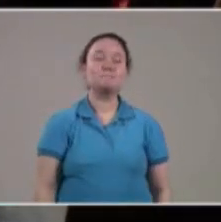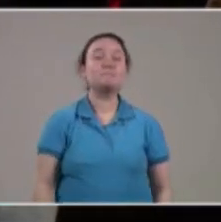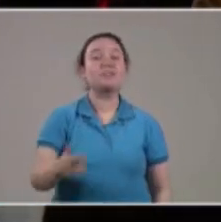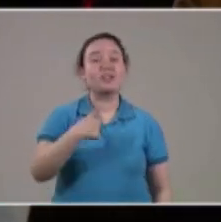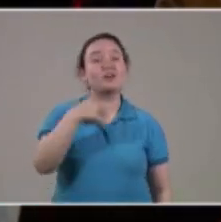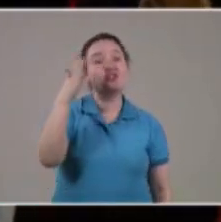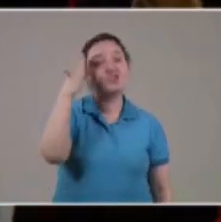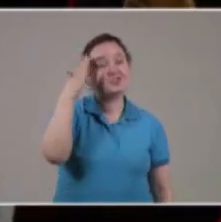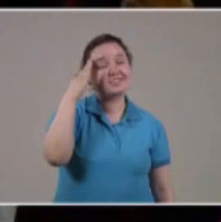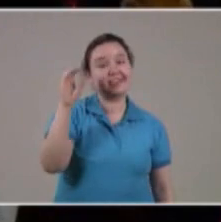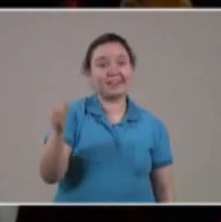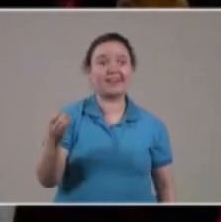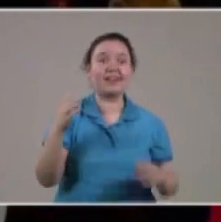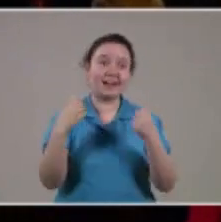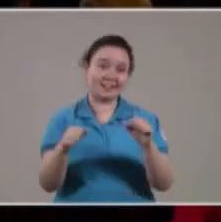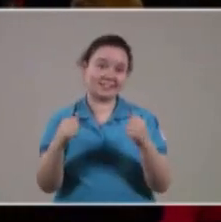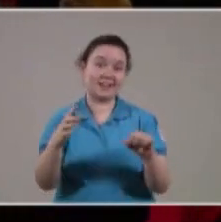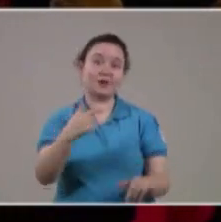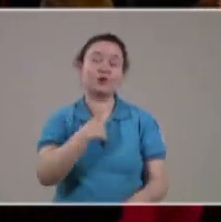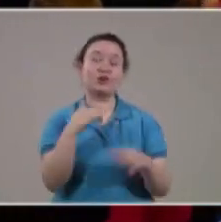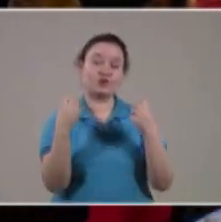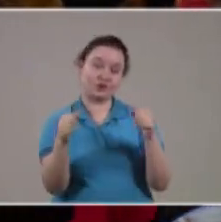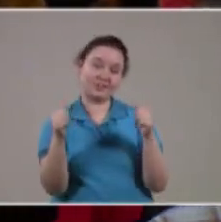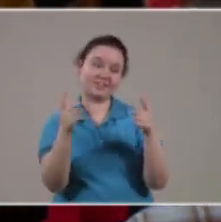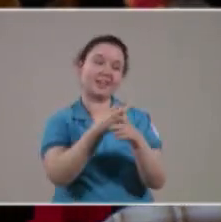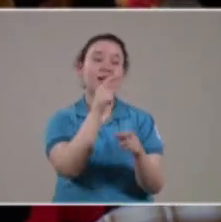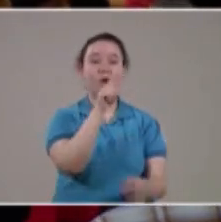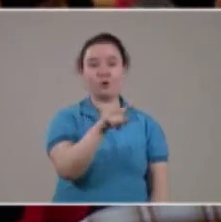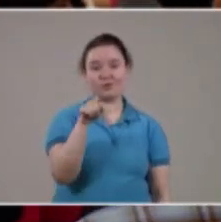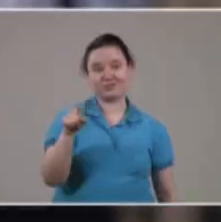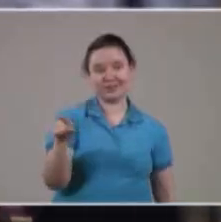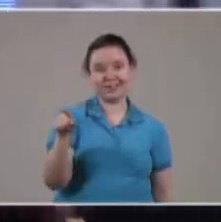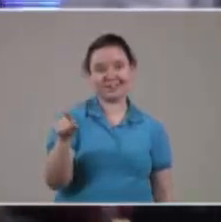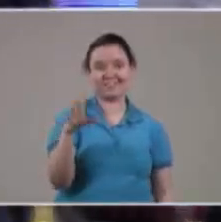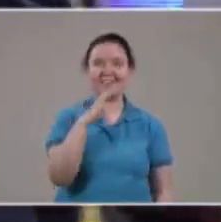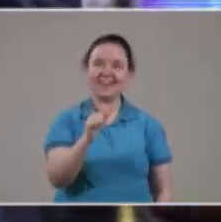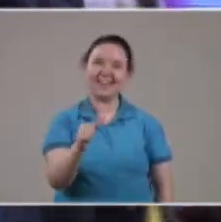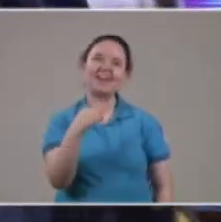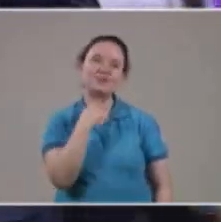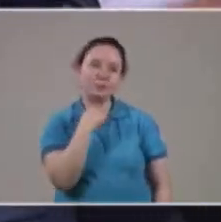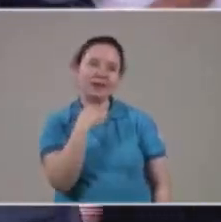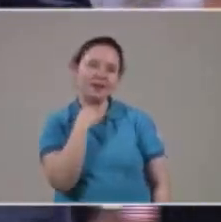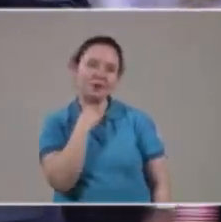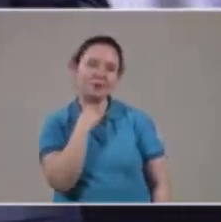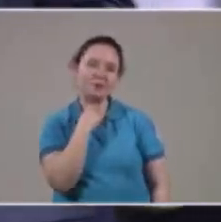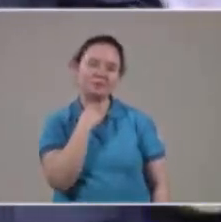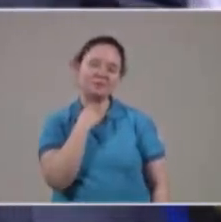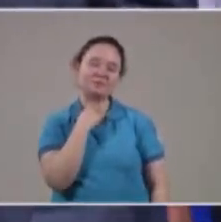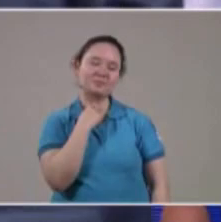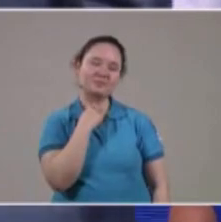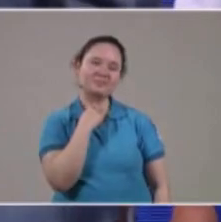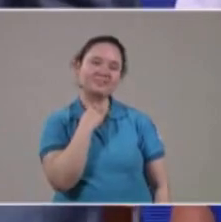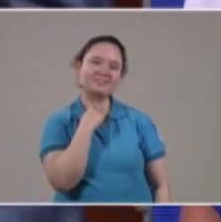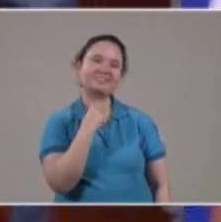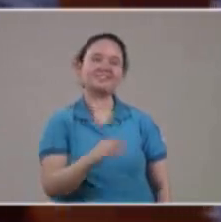Yo sé que hacer lo que hice con ustedes es un peligro.